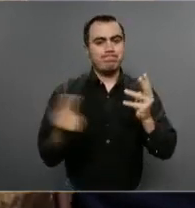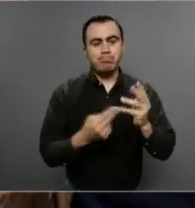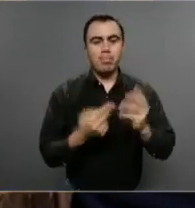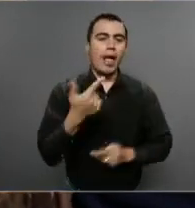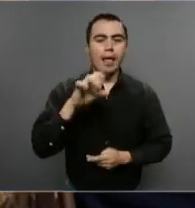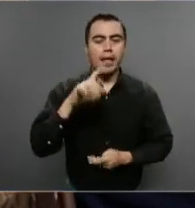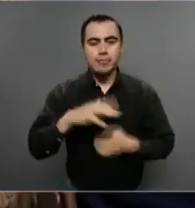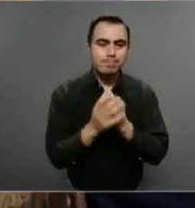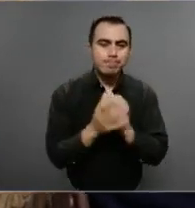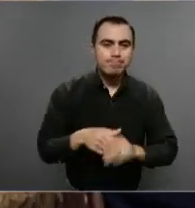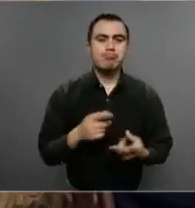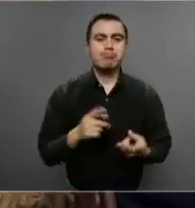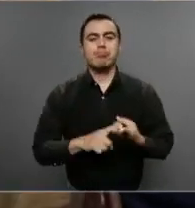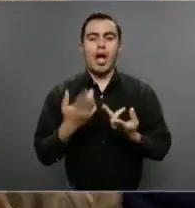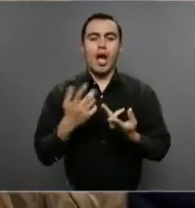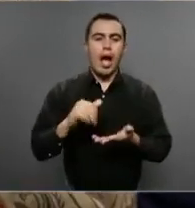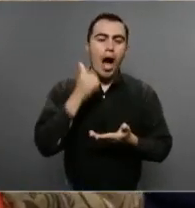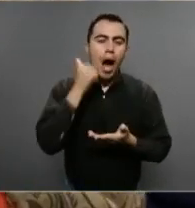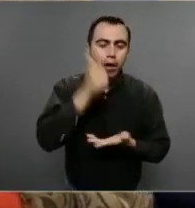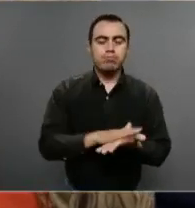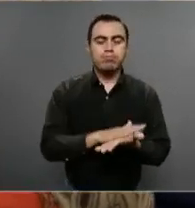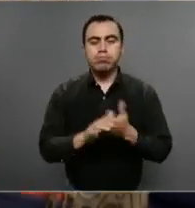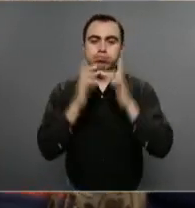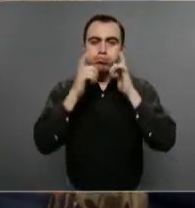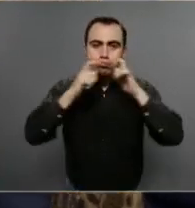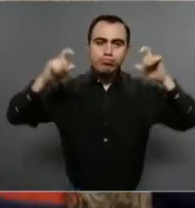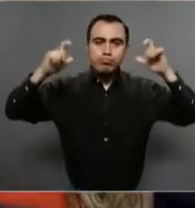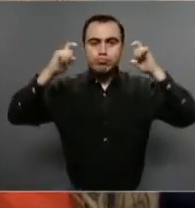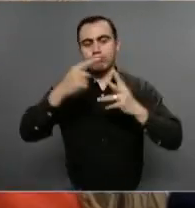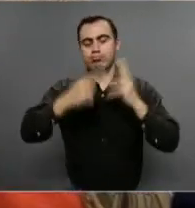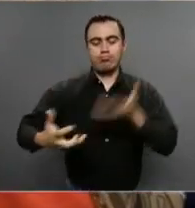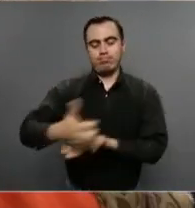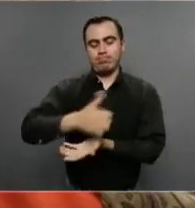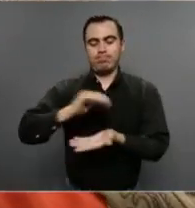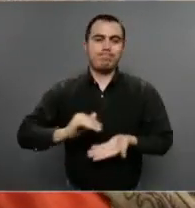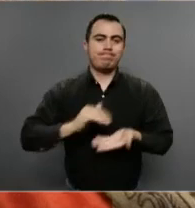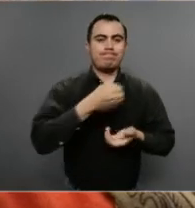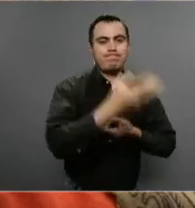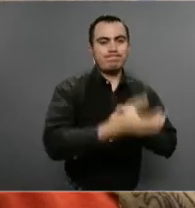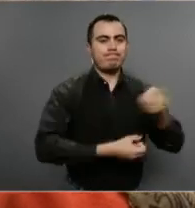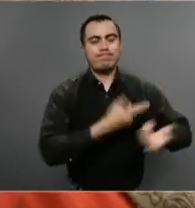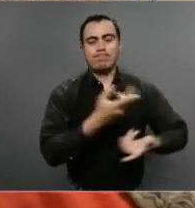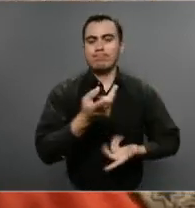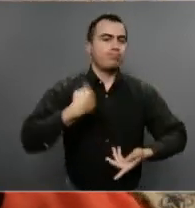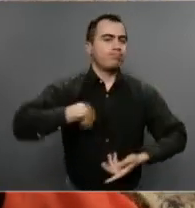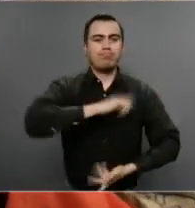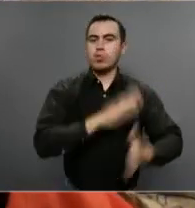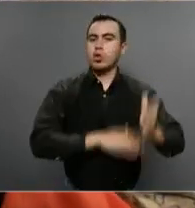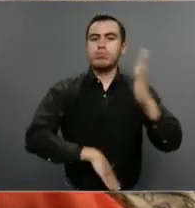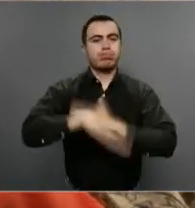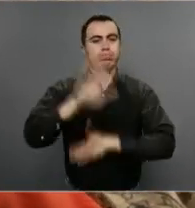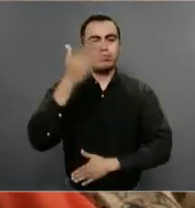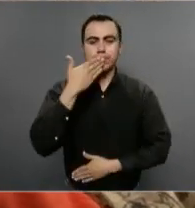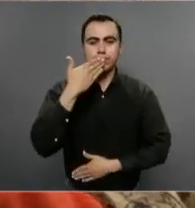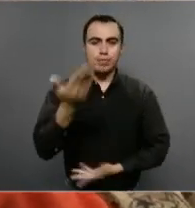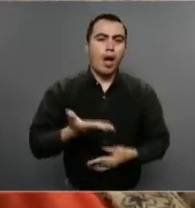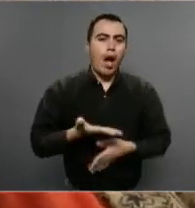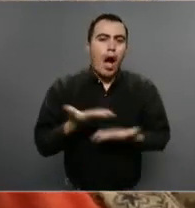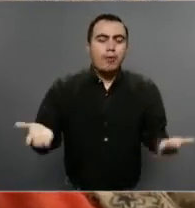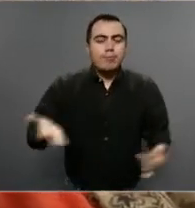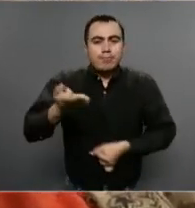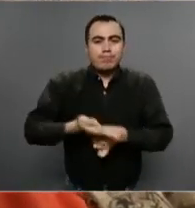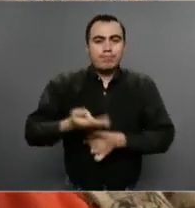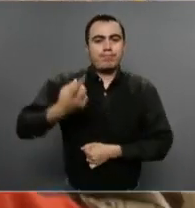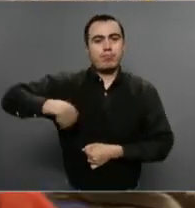jabón, cubrebocas, y fue una campaña muy exitosa. Por eso, ahora en este nuevo, en esta nueva